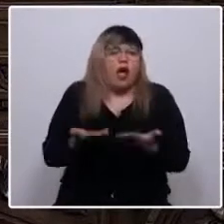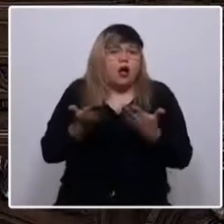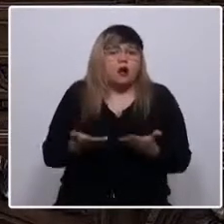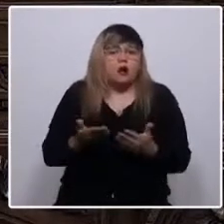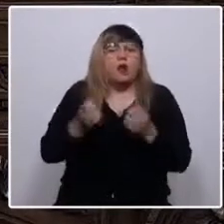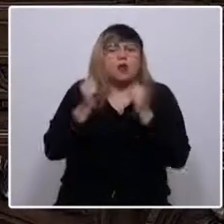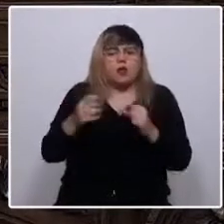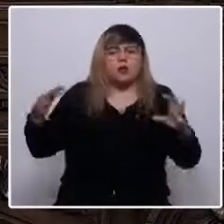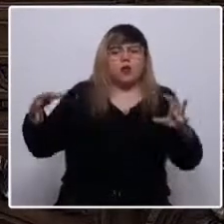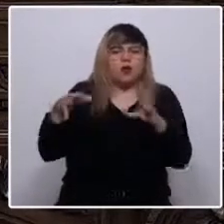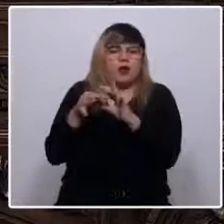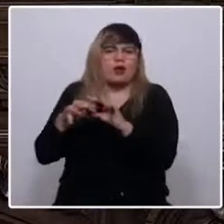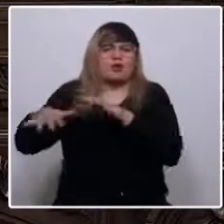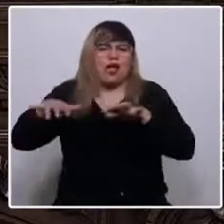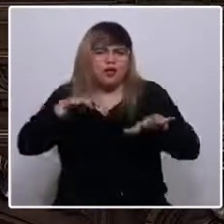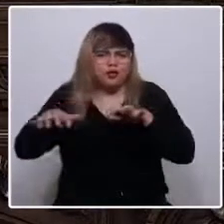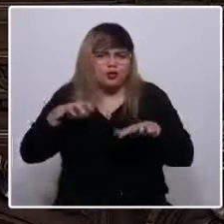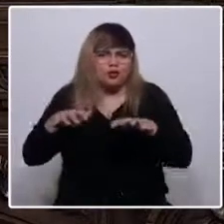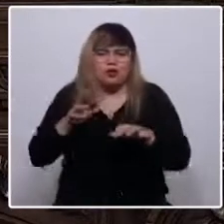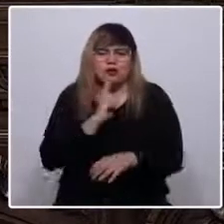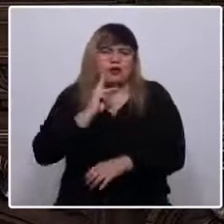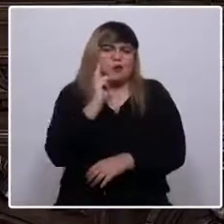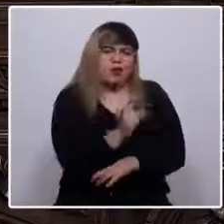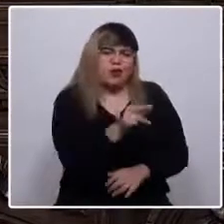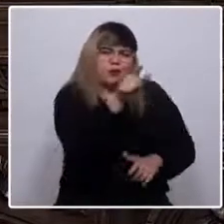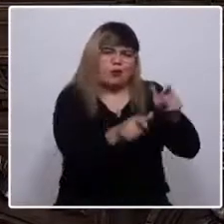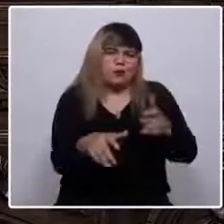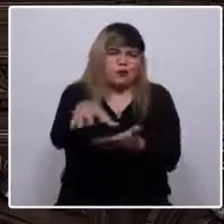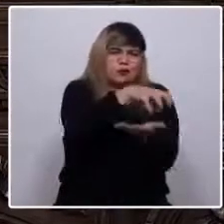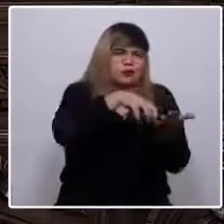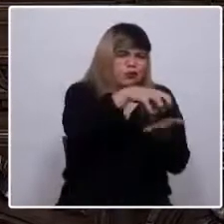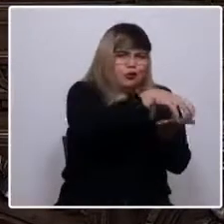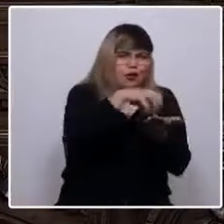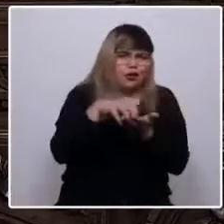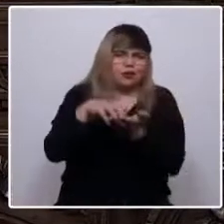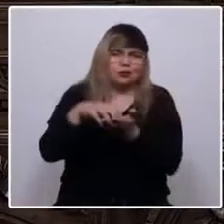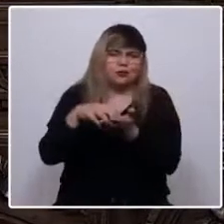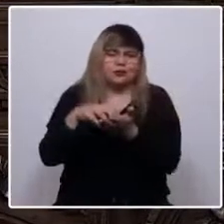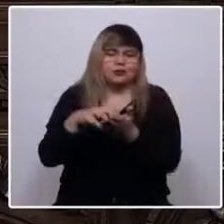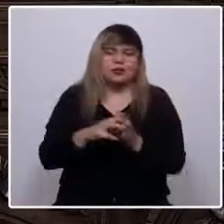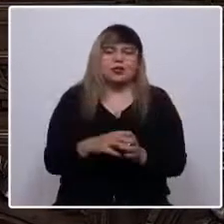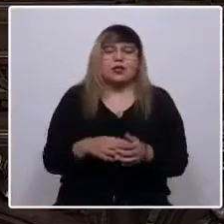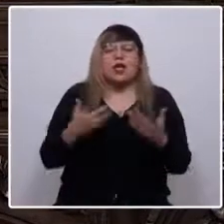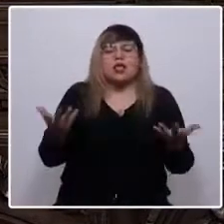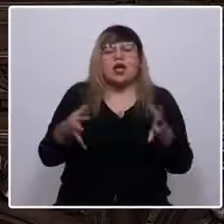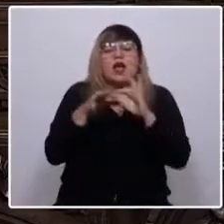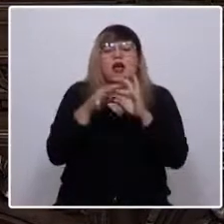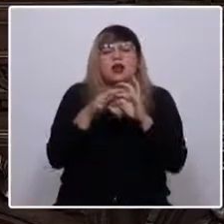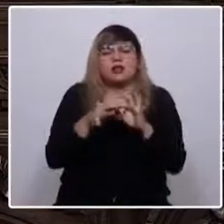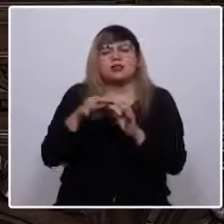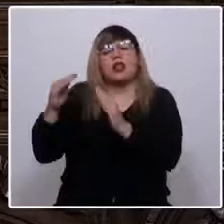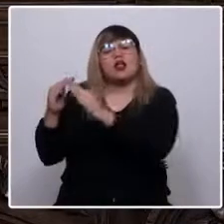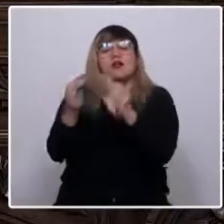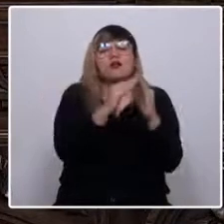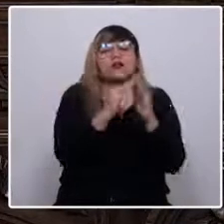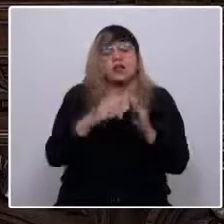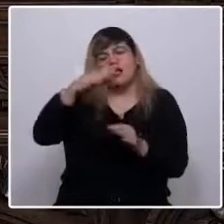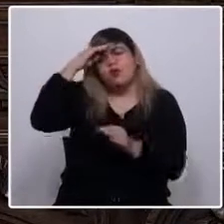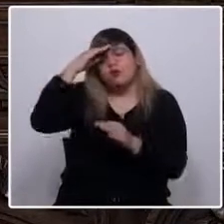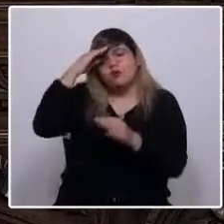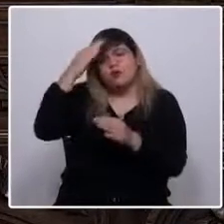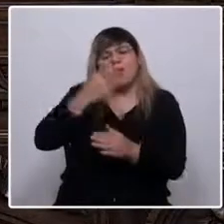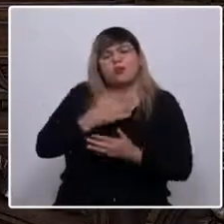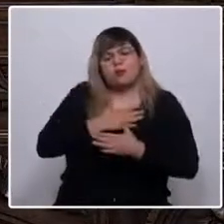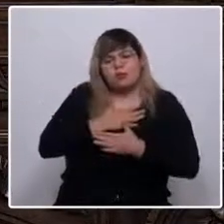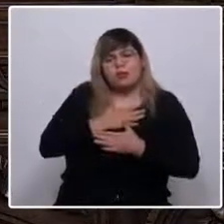coherente con nuestras acciones respondiéndole a nuestro territorio y al un mandato desde ya agradecerle las y los vecinos constantemente